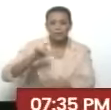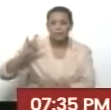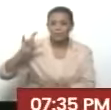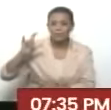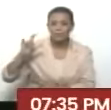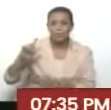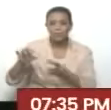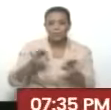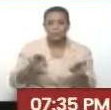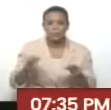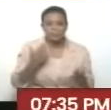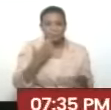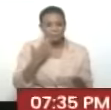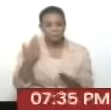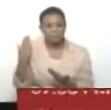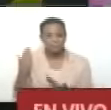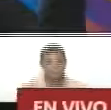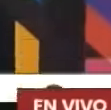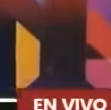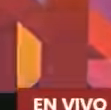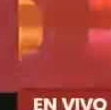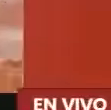paredes. Adelante.